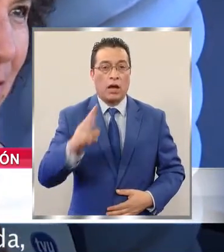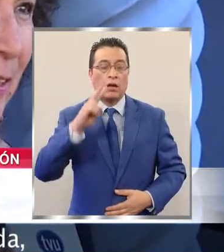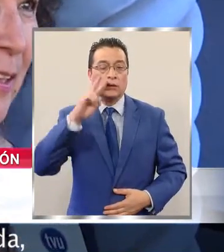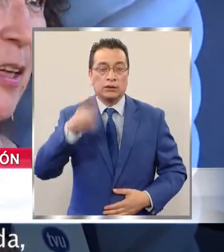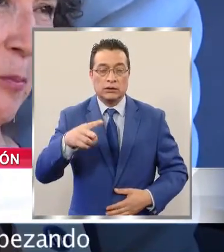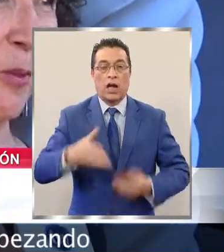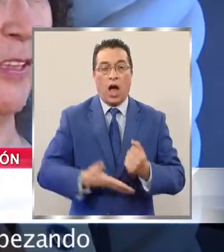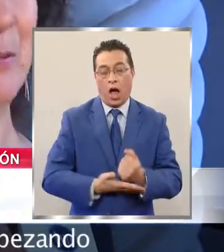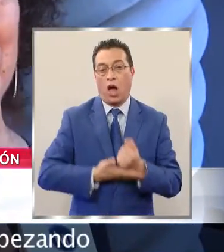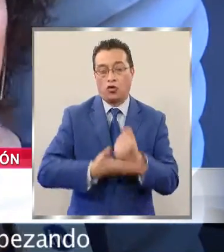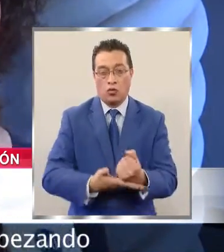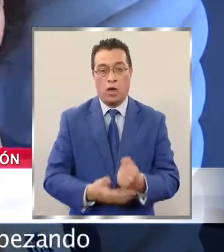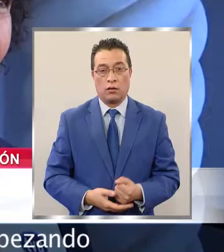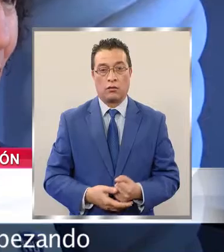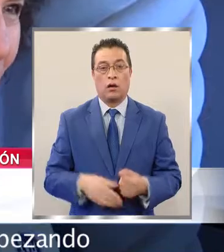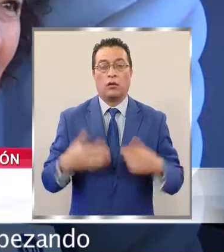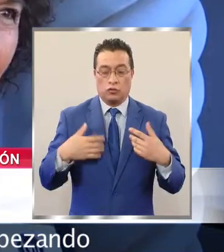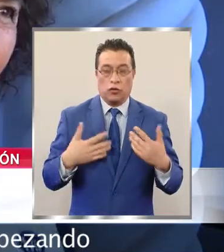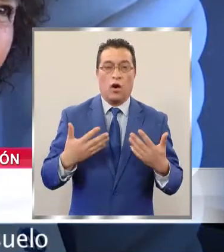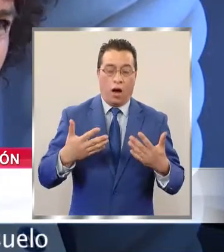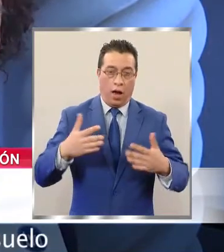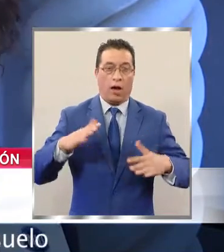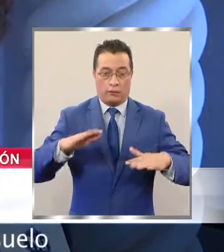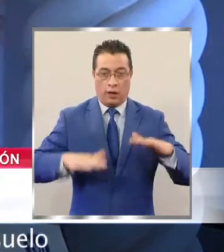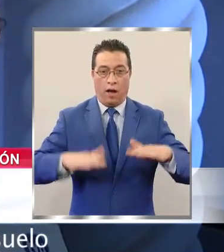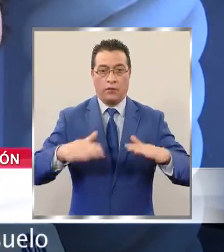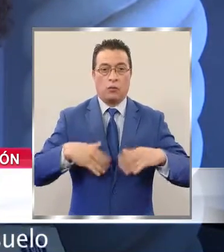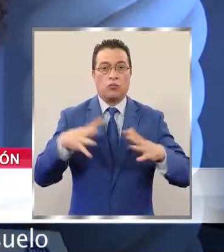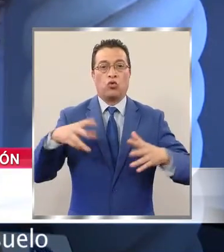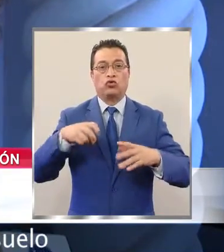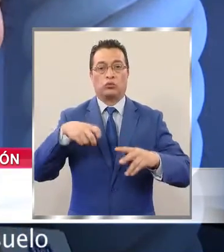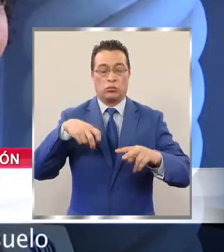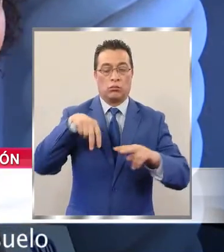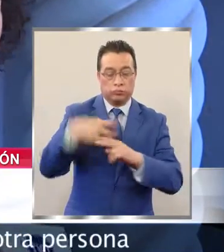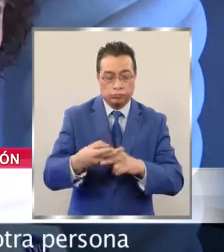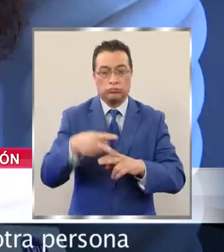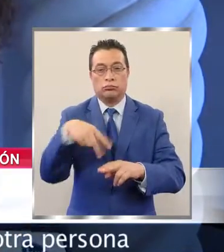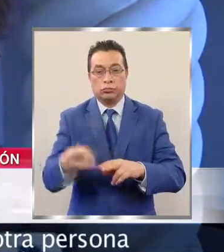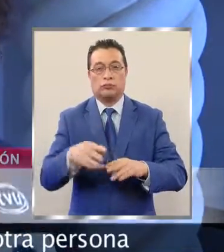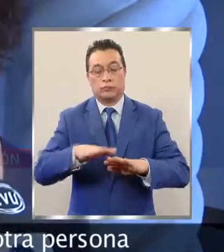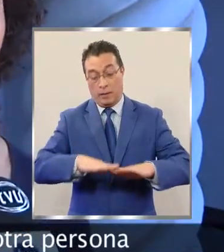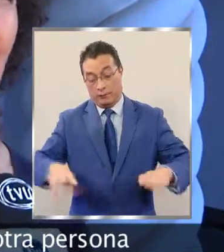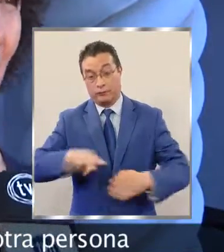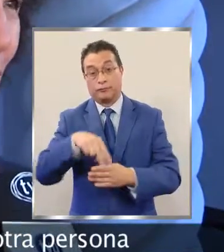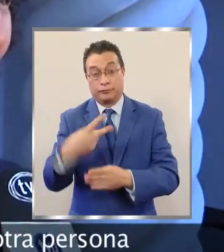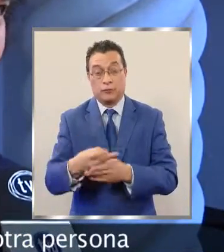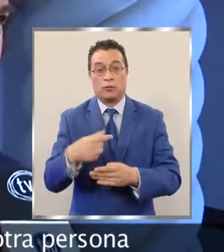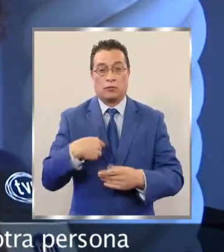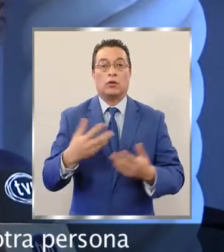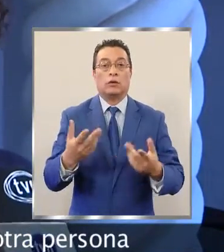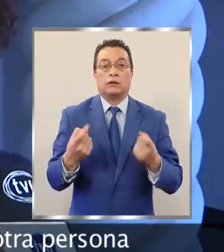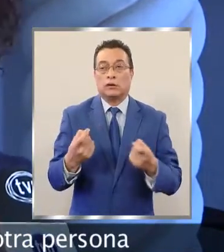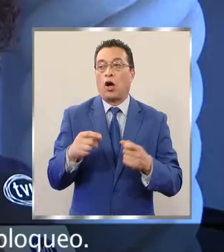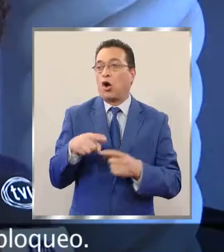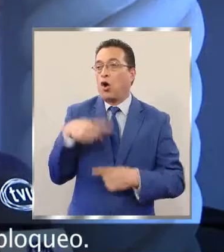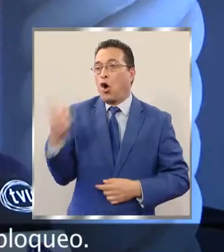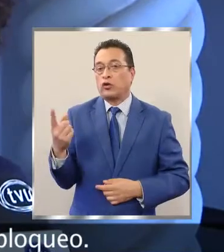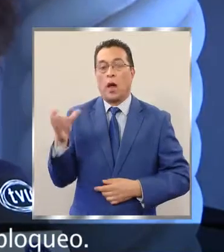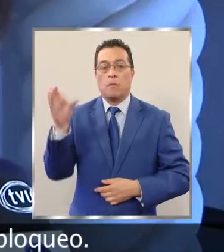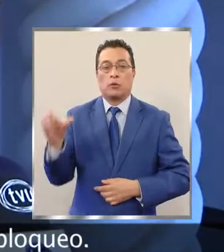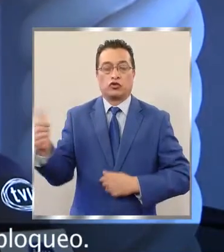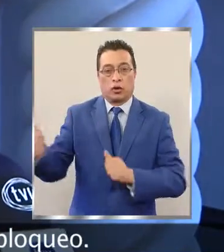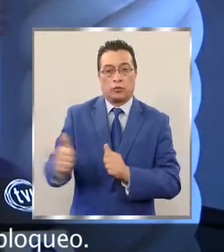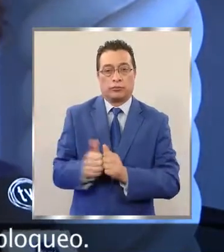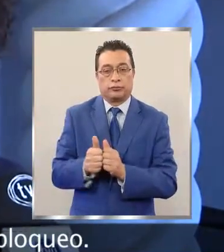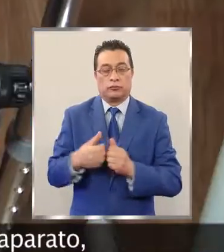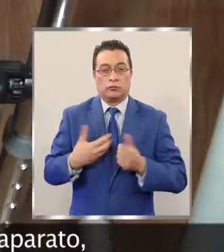ayuda, porque ya me estaba empezando a pegar mucho en el suelo y necesitaba de la mano de otra persona para que